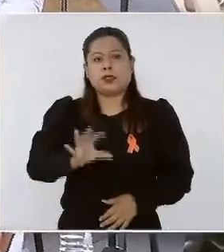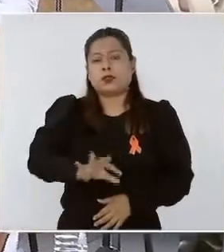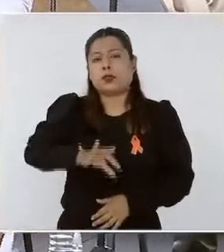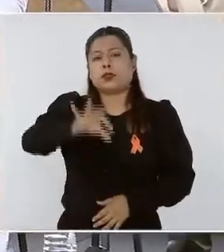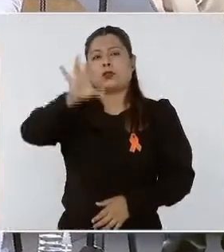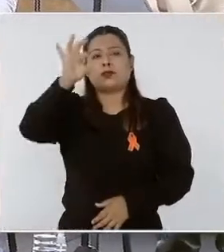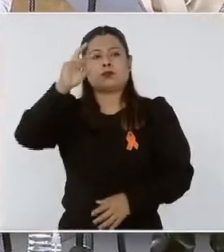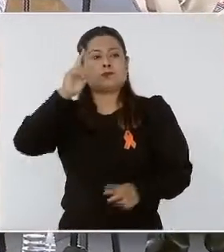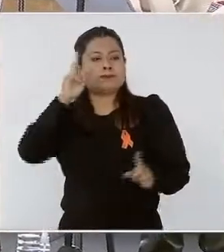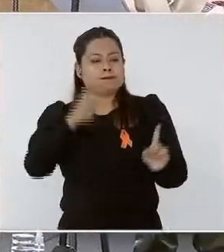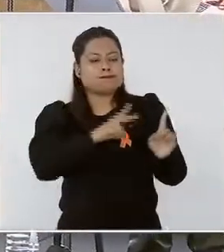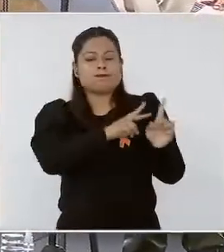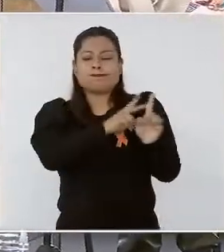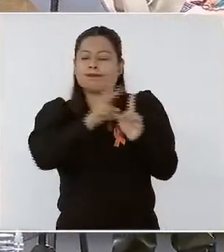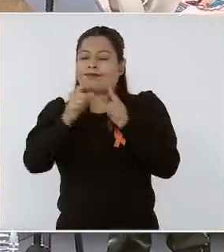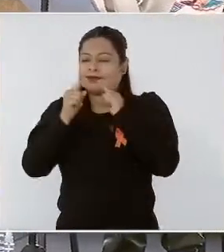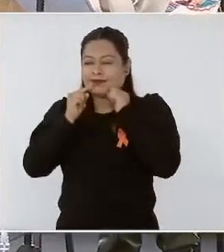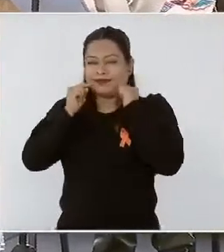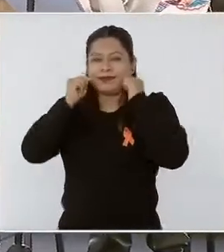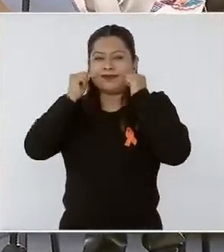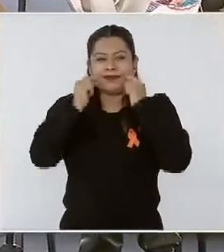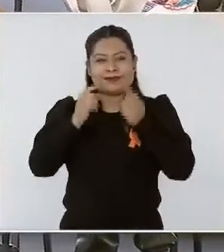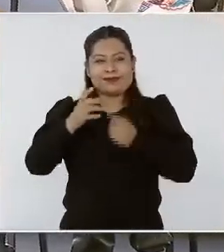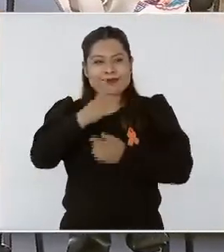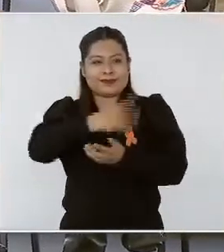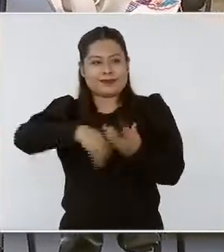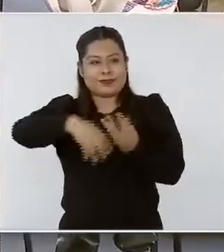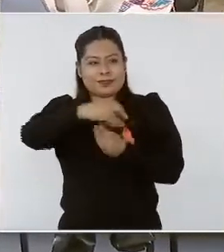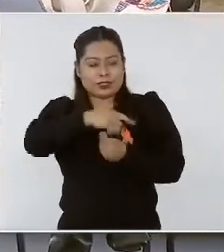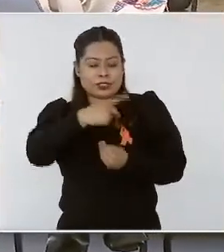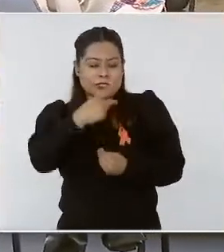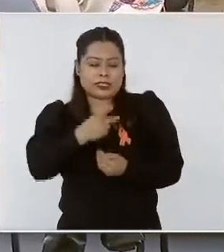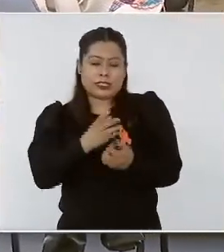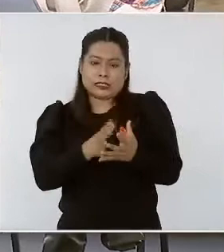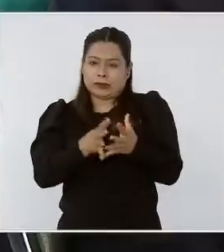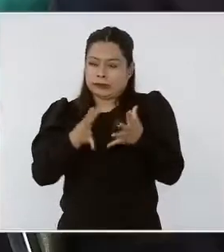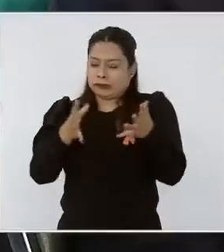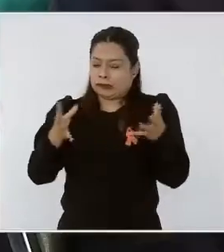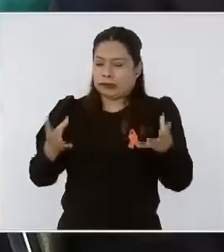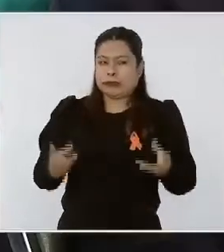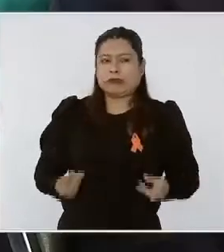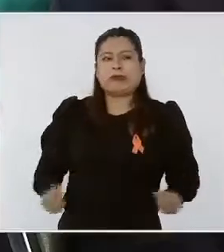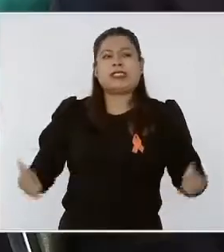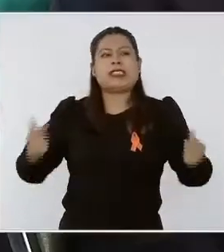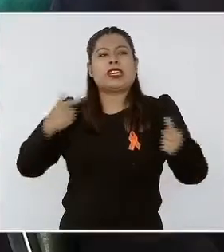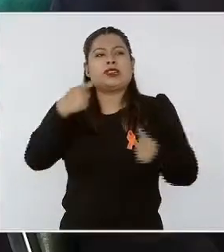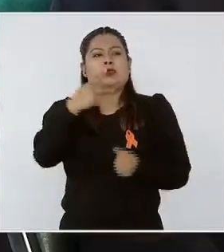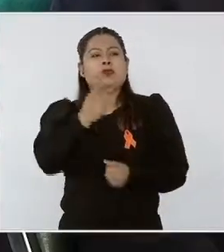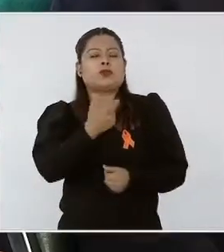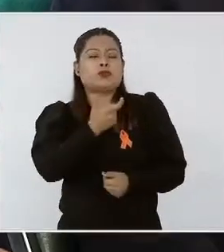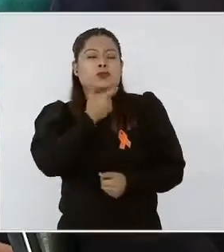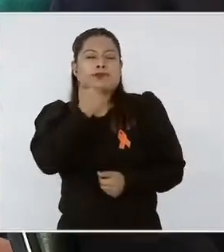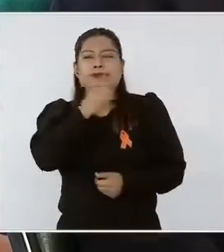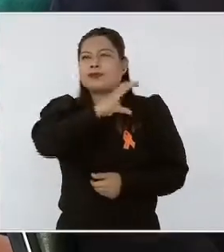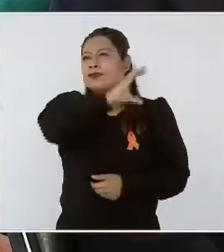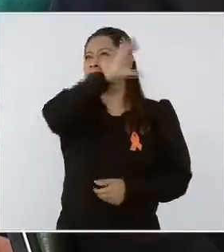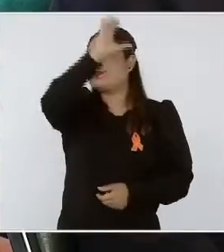de mirada sonriendo al regocijo del desgrane. Es tu vista de